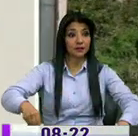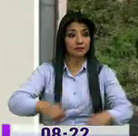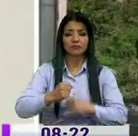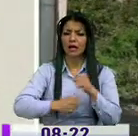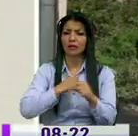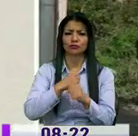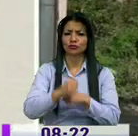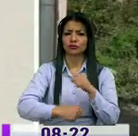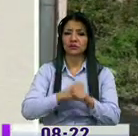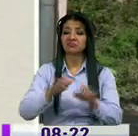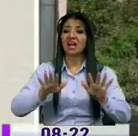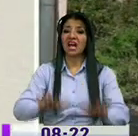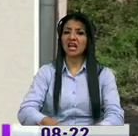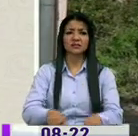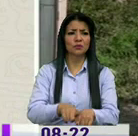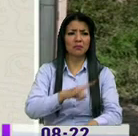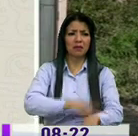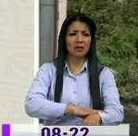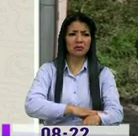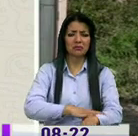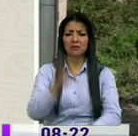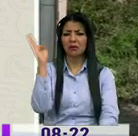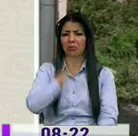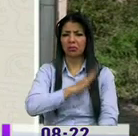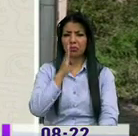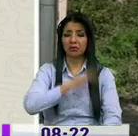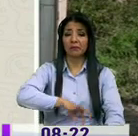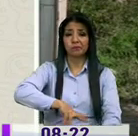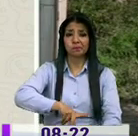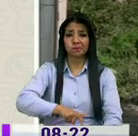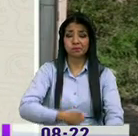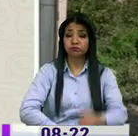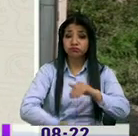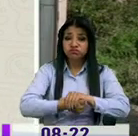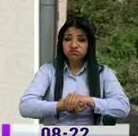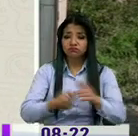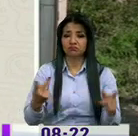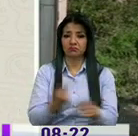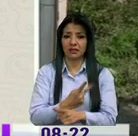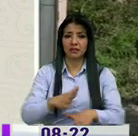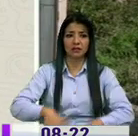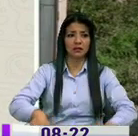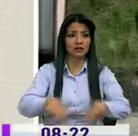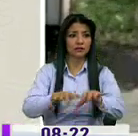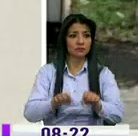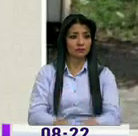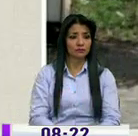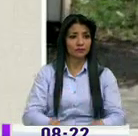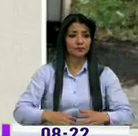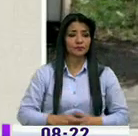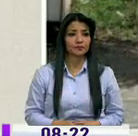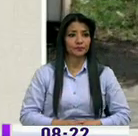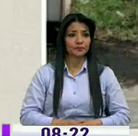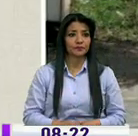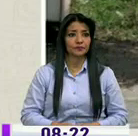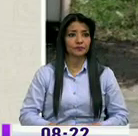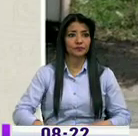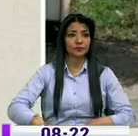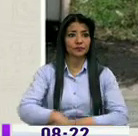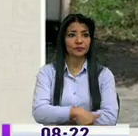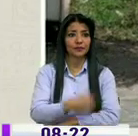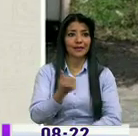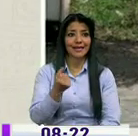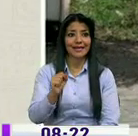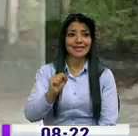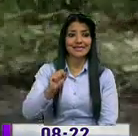así convertido en el baño público. Guarida de ladrones, muy peligroso para todos los que habitamos en este sector. Comité Frente Popular, calle S17D,